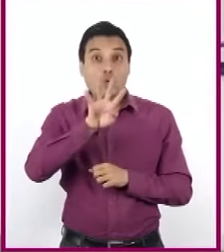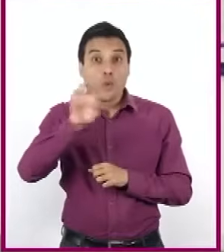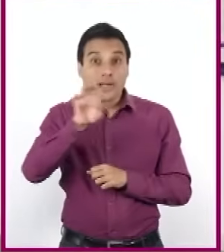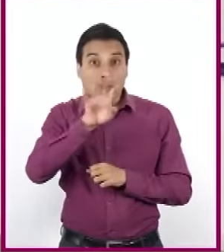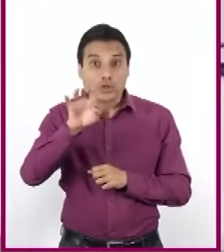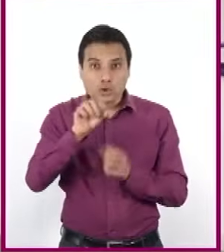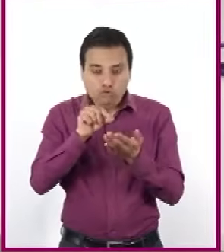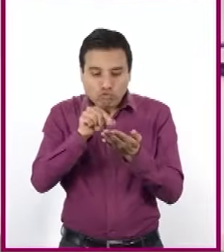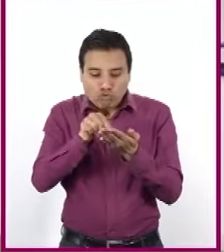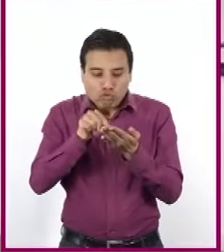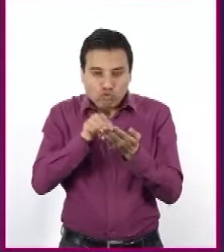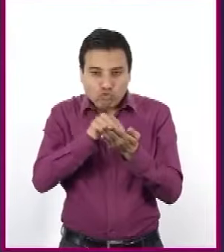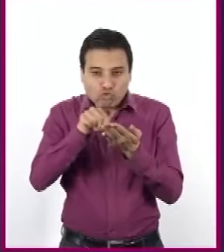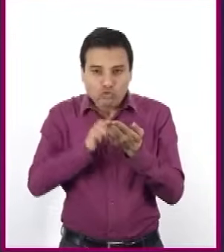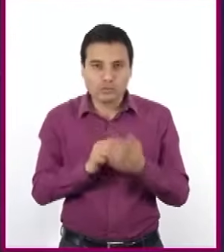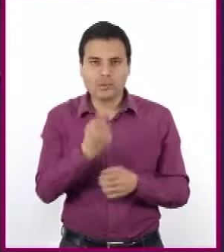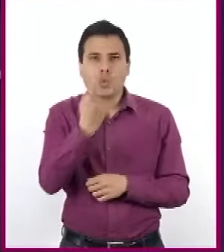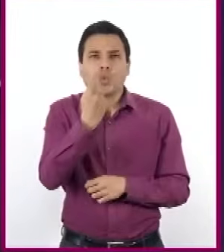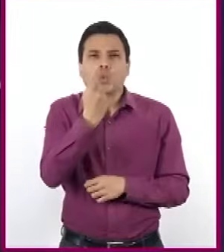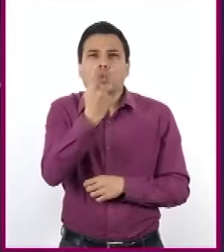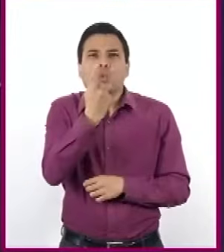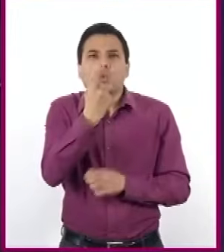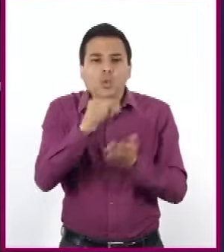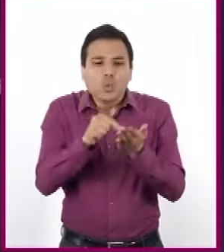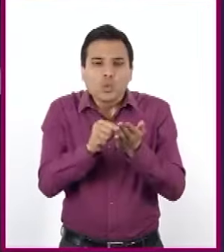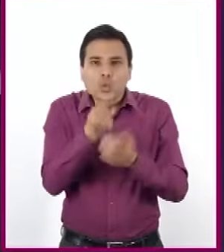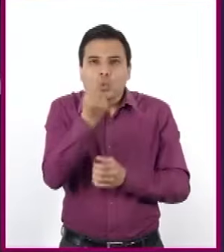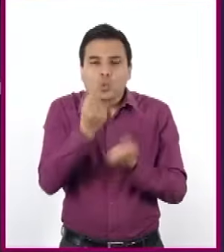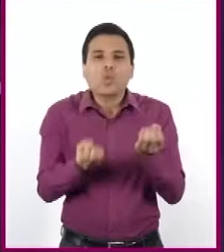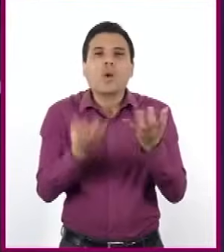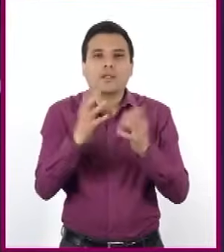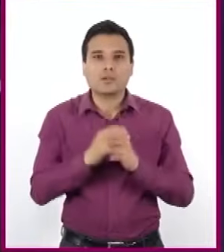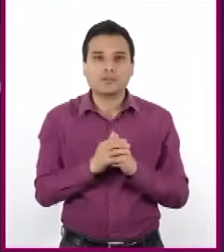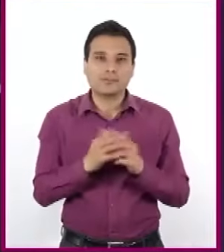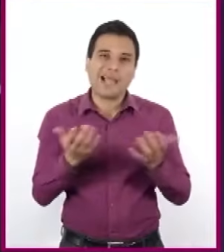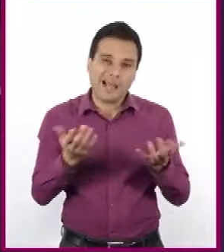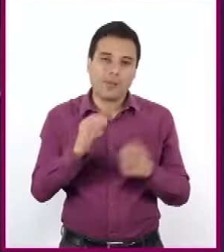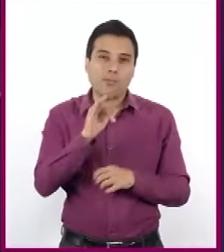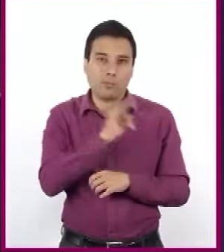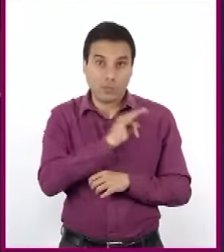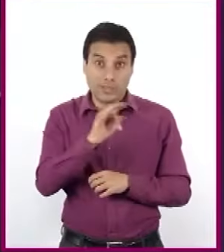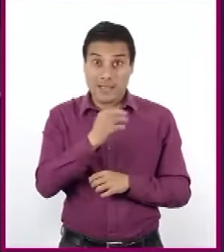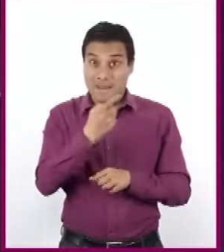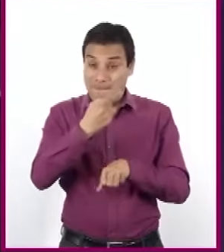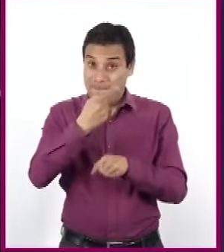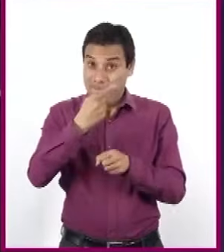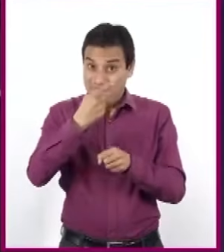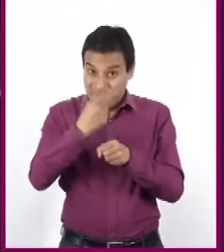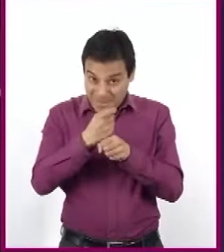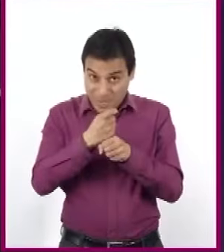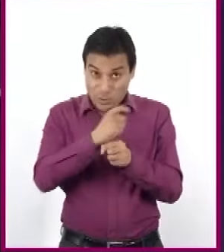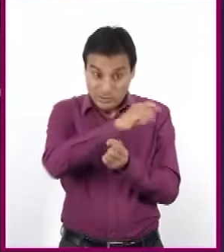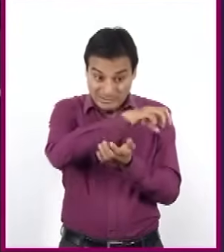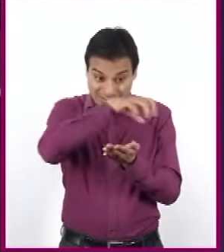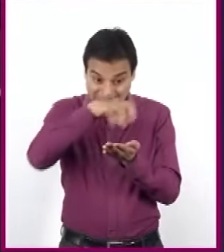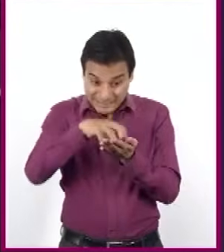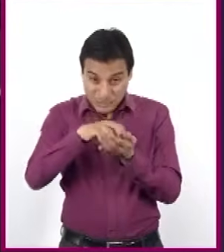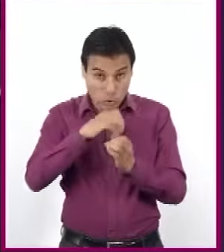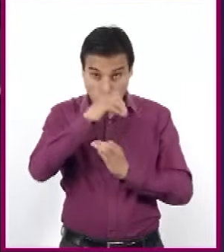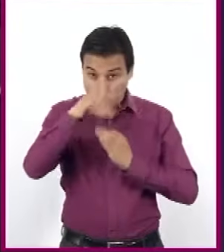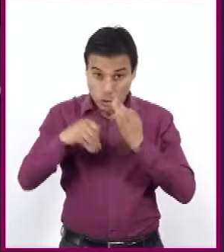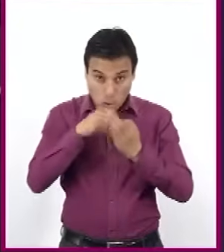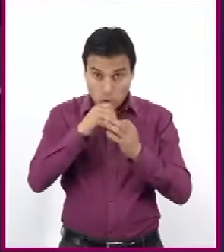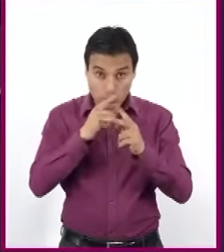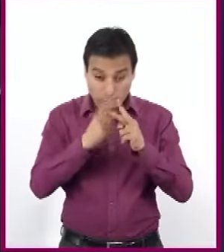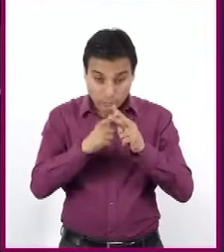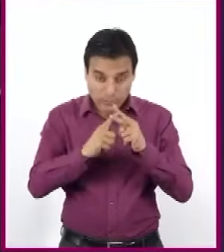¿Cómo puedo obtener la masa de uno solo? Dividiendo el valor total de la magnitud de la masa entre los 400 granos.